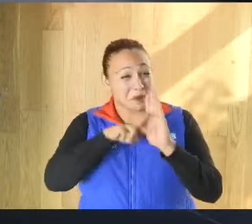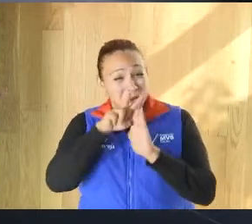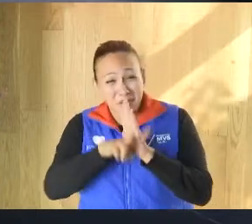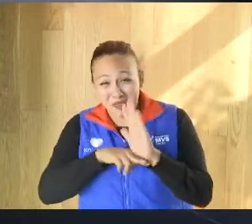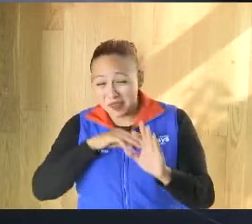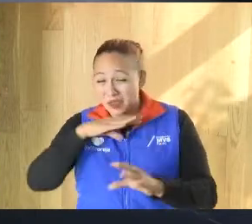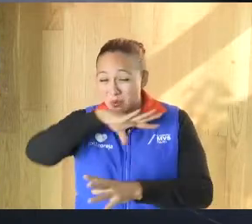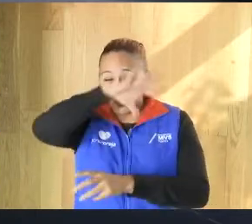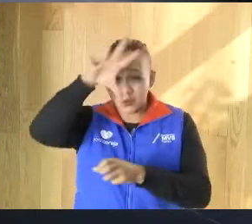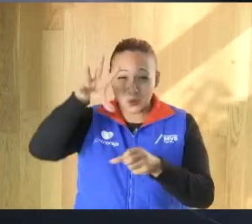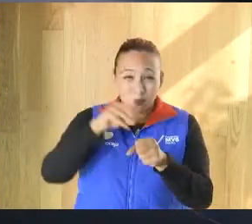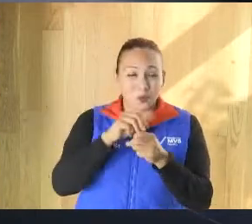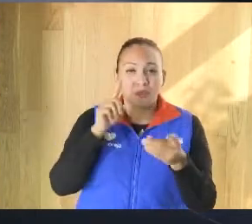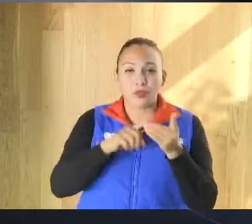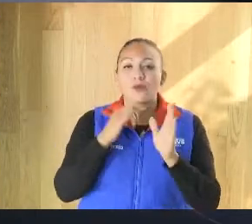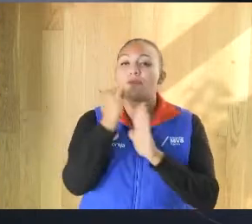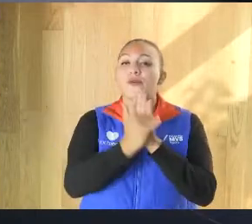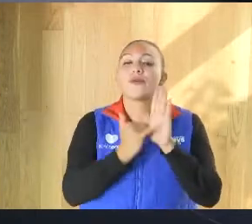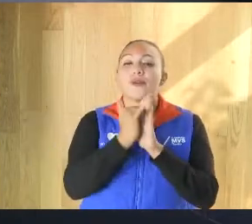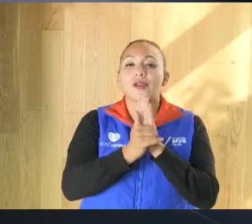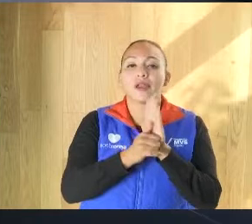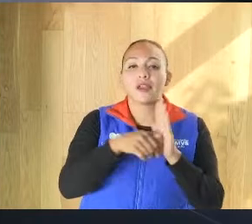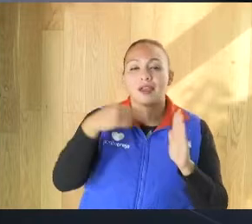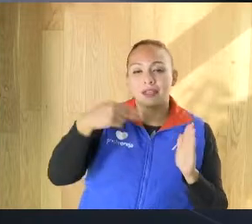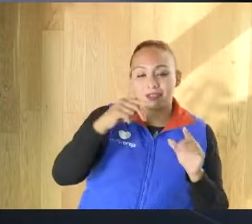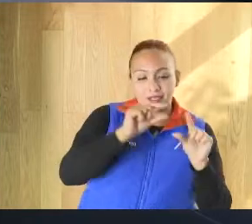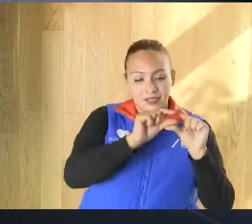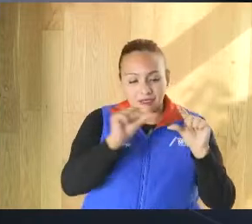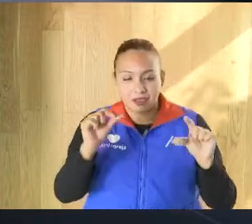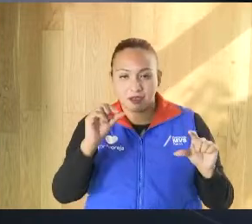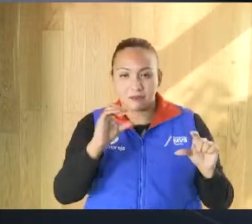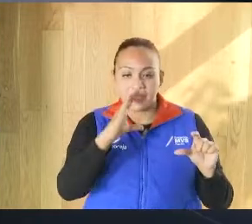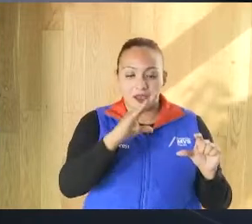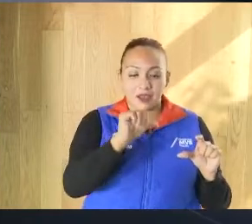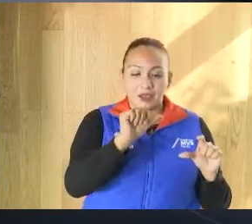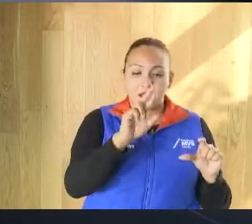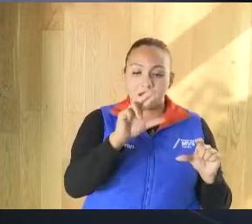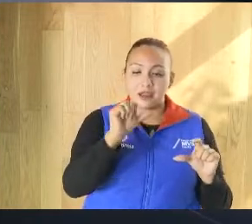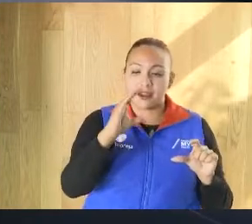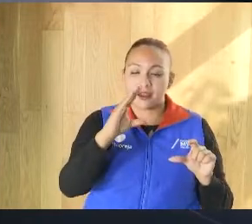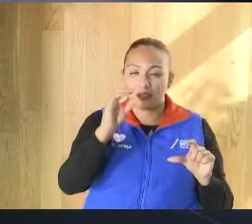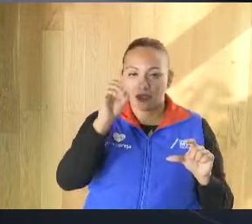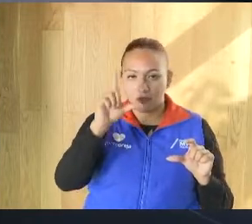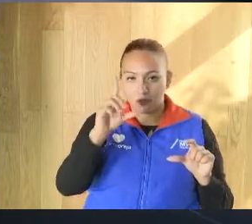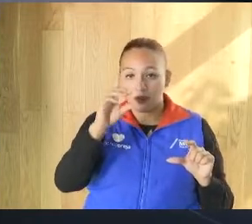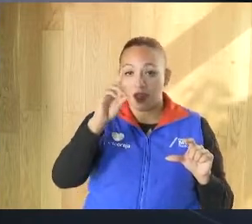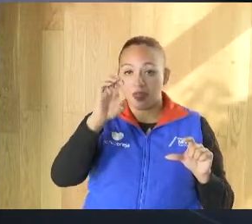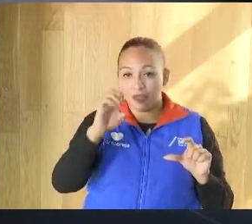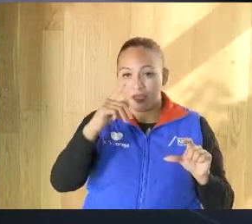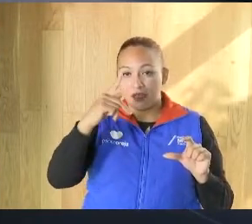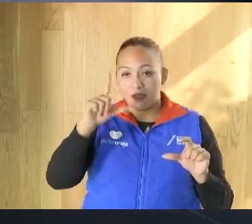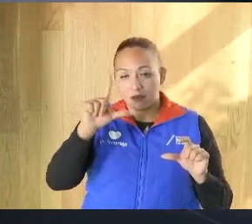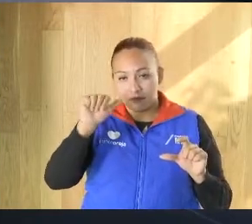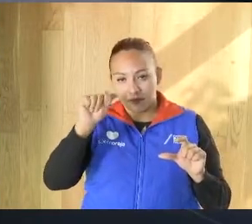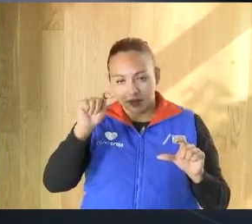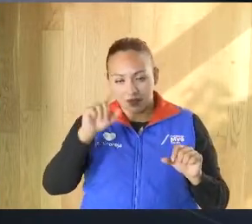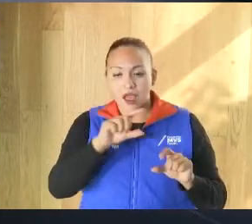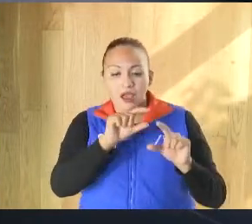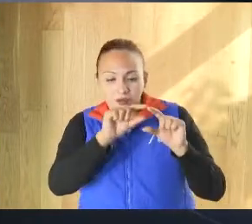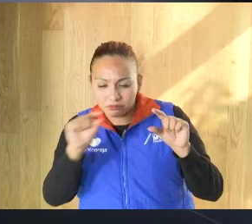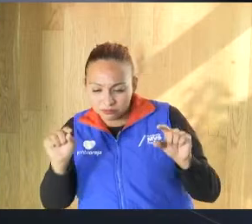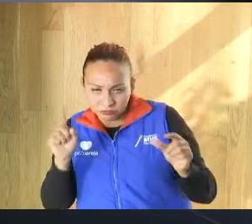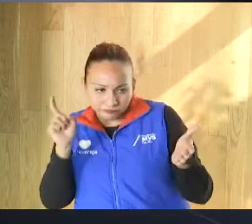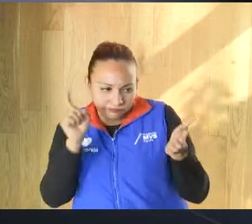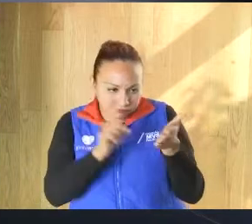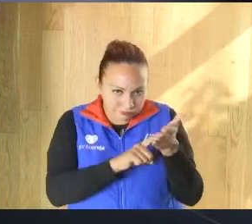la ceremonia está en YouTube, en el canal de Caracol de Plata, justo, porque tienen un canal específico para este